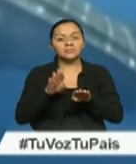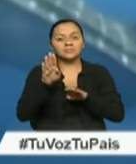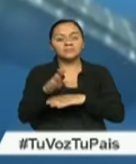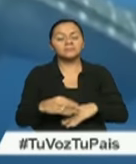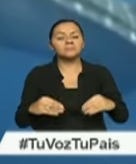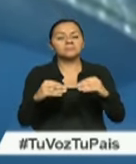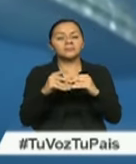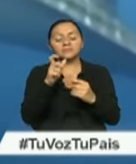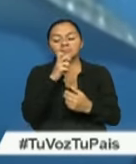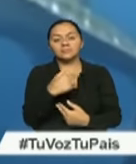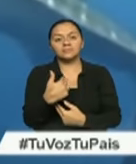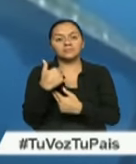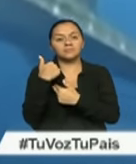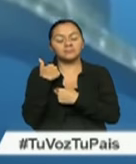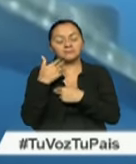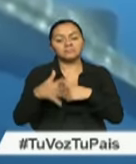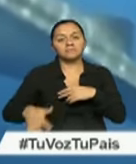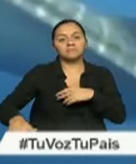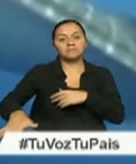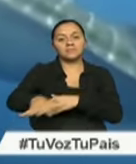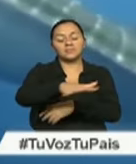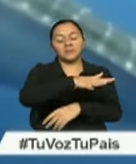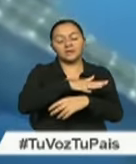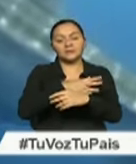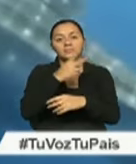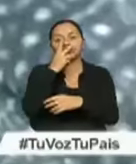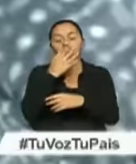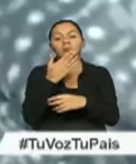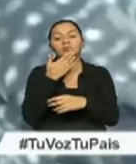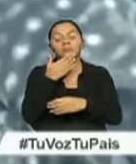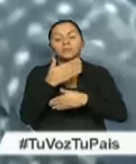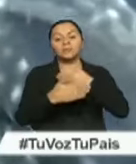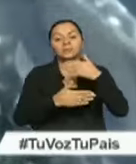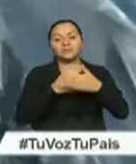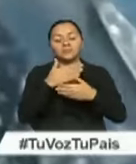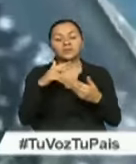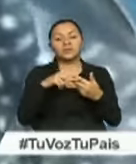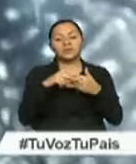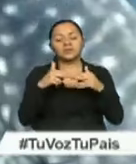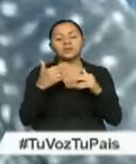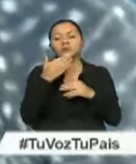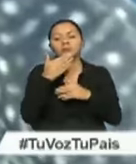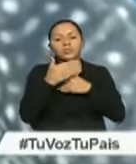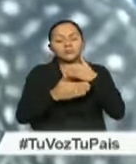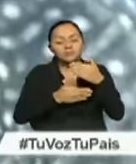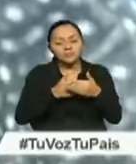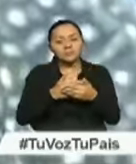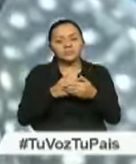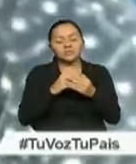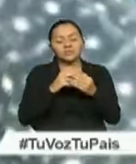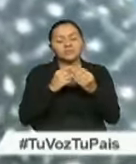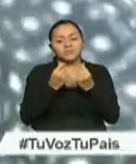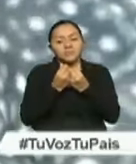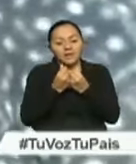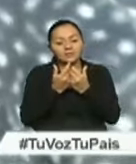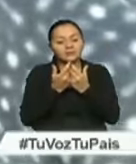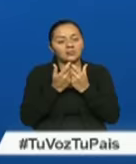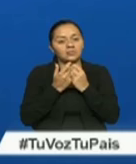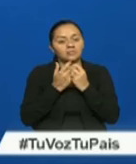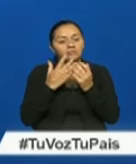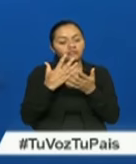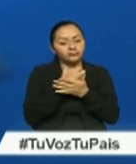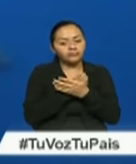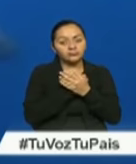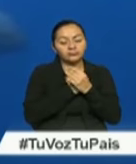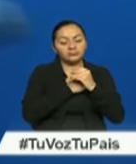país conocer el mar e investigarlo, crear mecanismos regionales de cooperación para estudiar los recursos marítimos, la riqueza